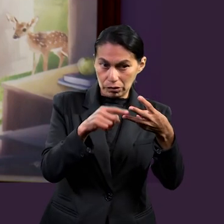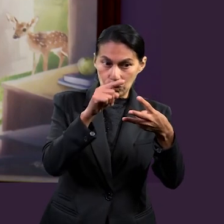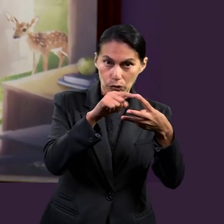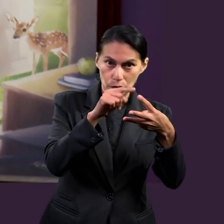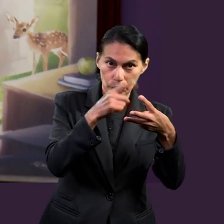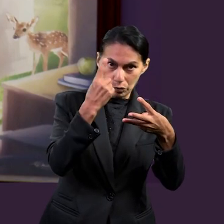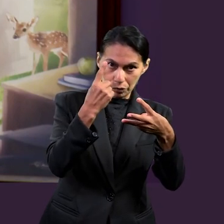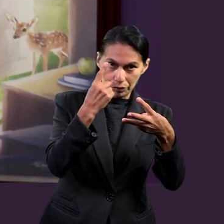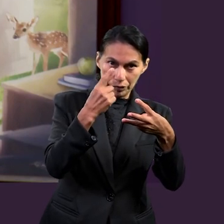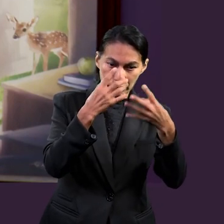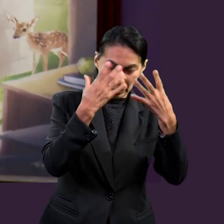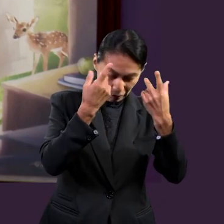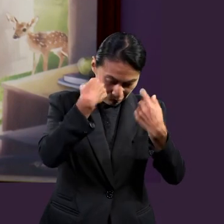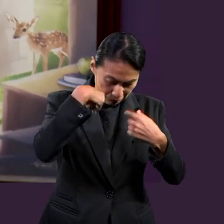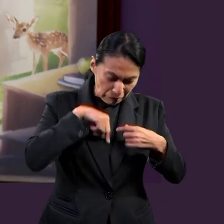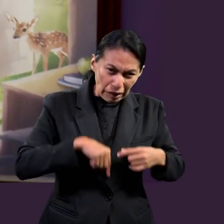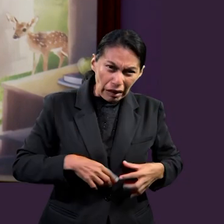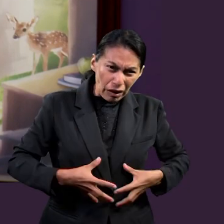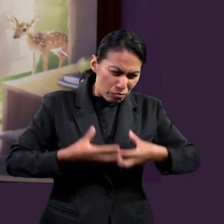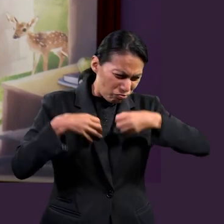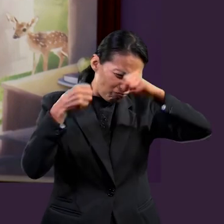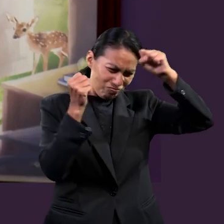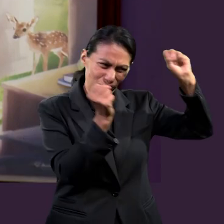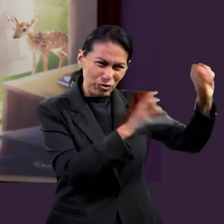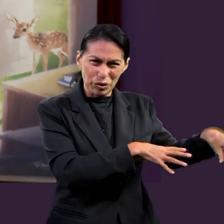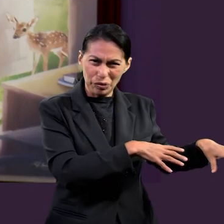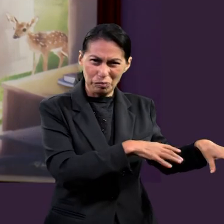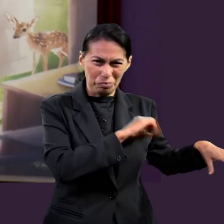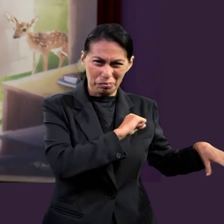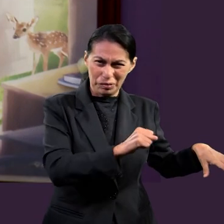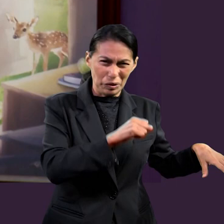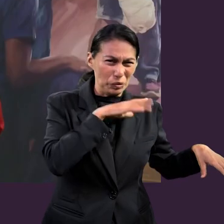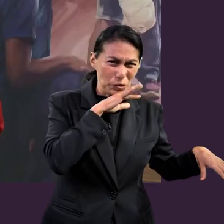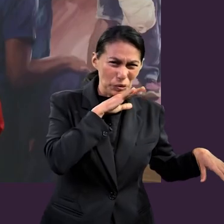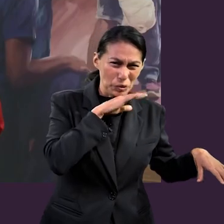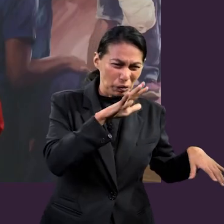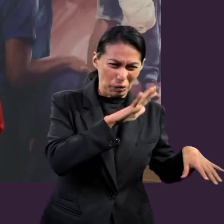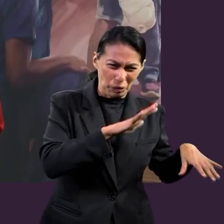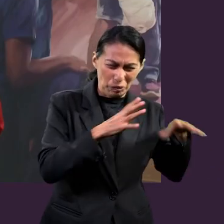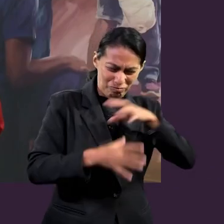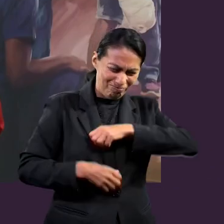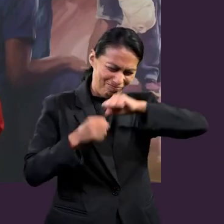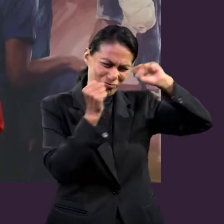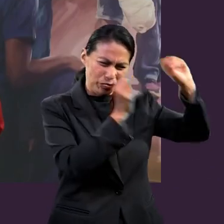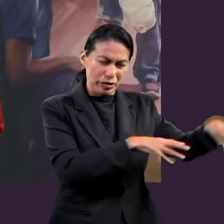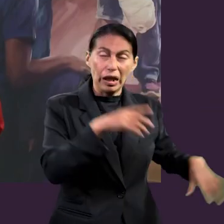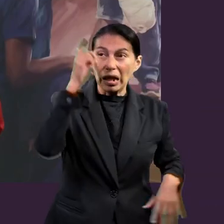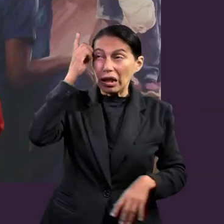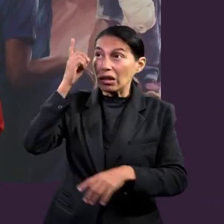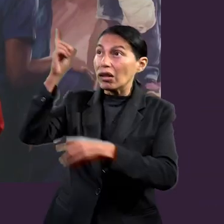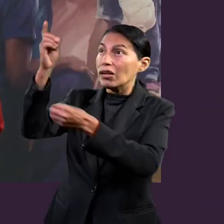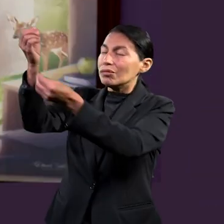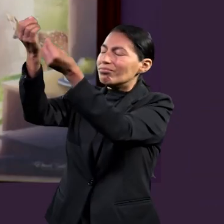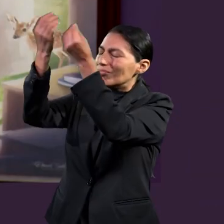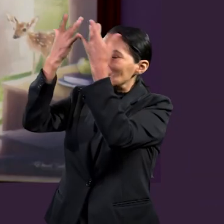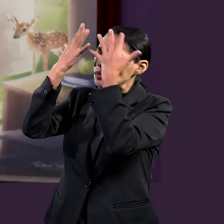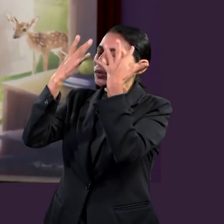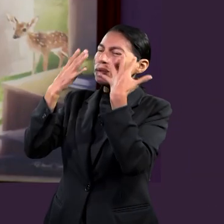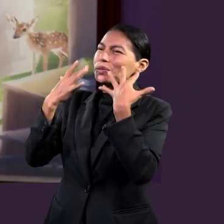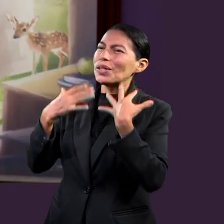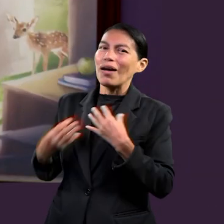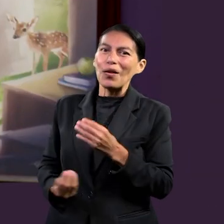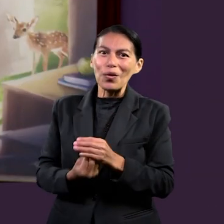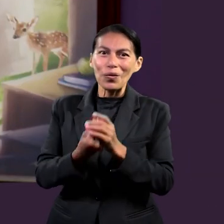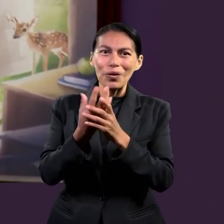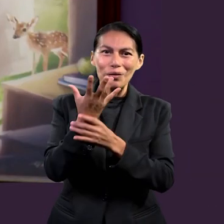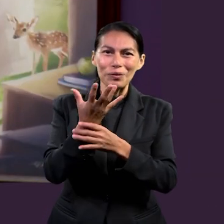despojarse del interior, vestirse de un modelo divino y experimentar una renovación